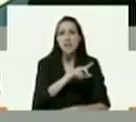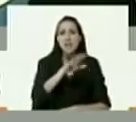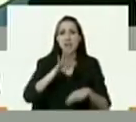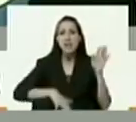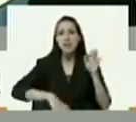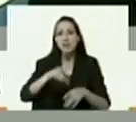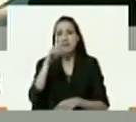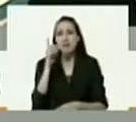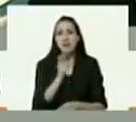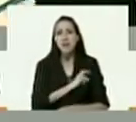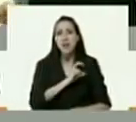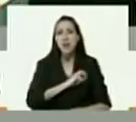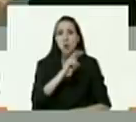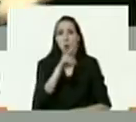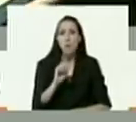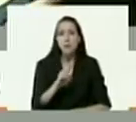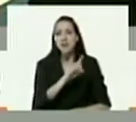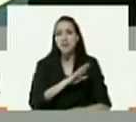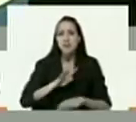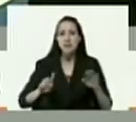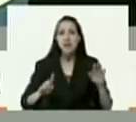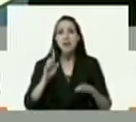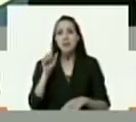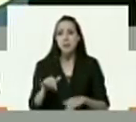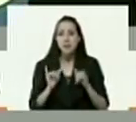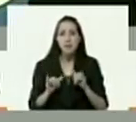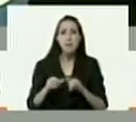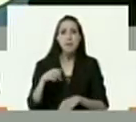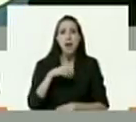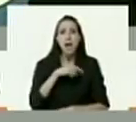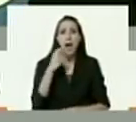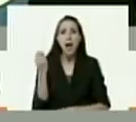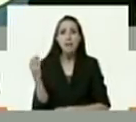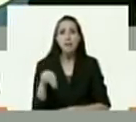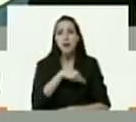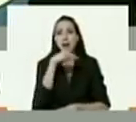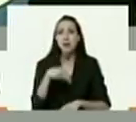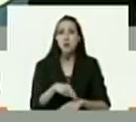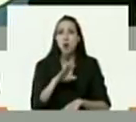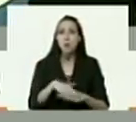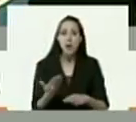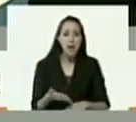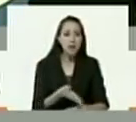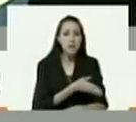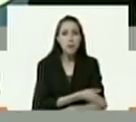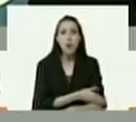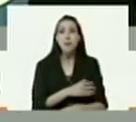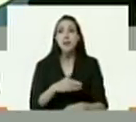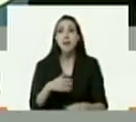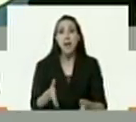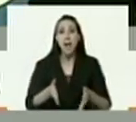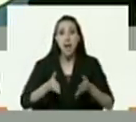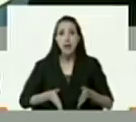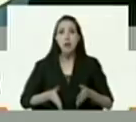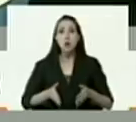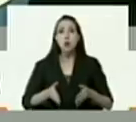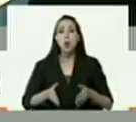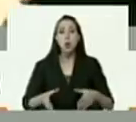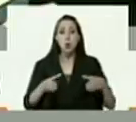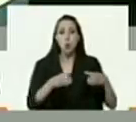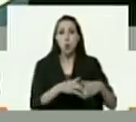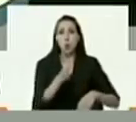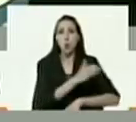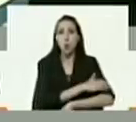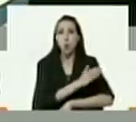de esta Asamblea Nacional, luego de que las elecciones de 2015 resultara ganadora la oposición venezolana, y